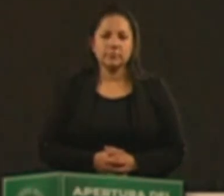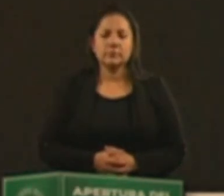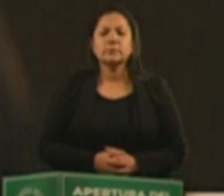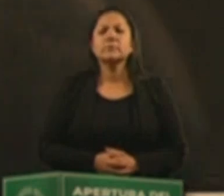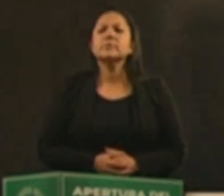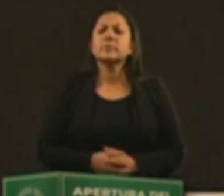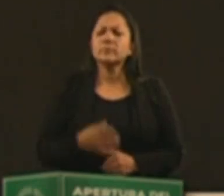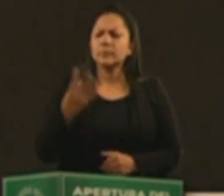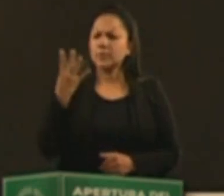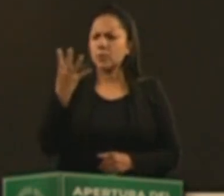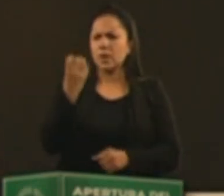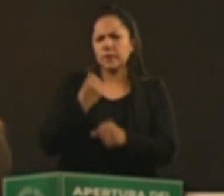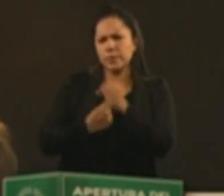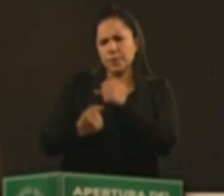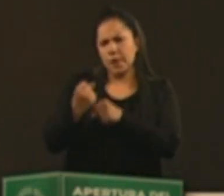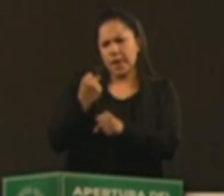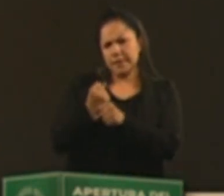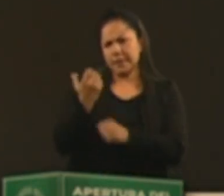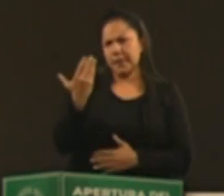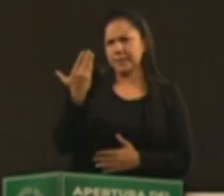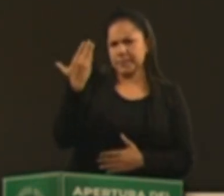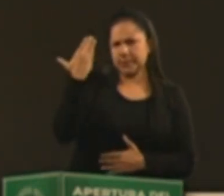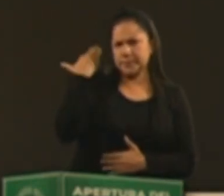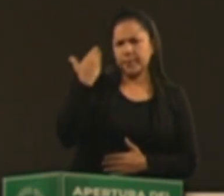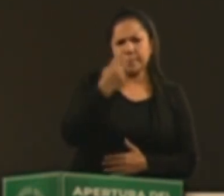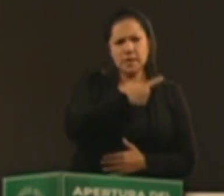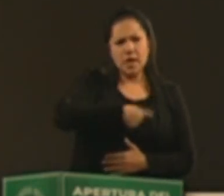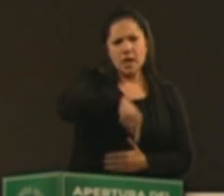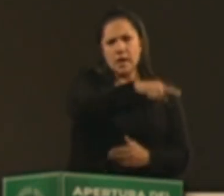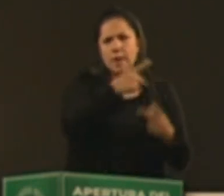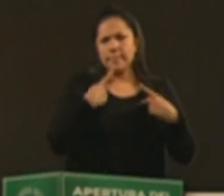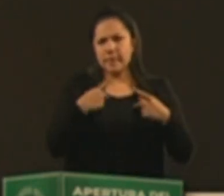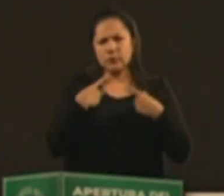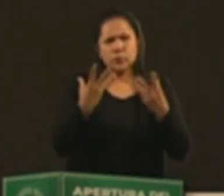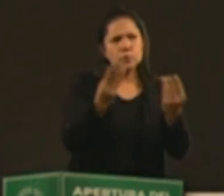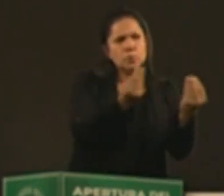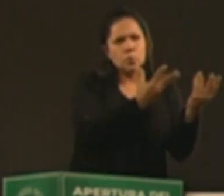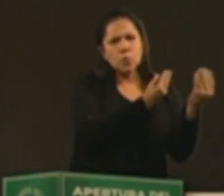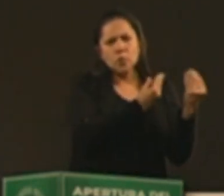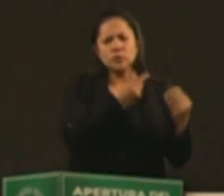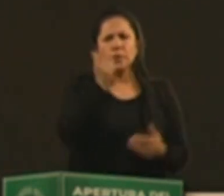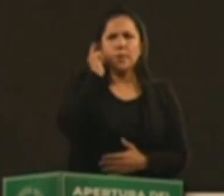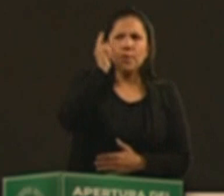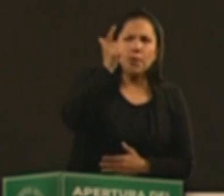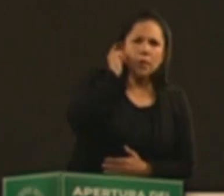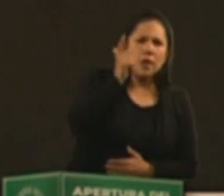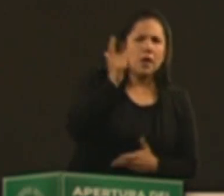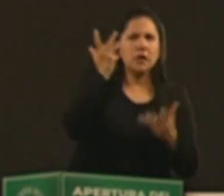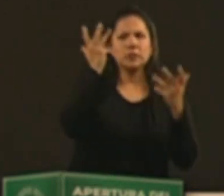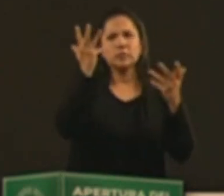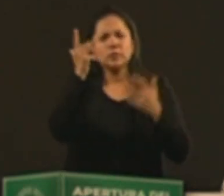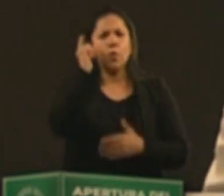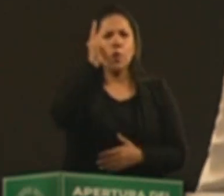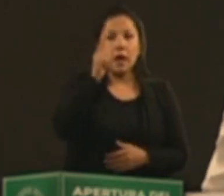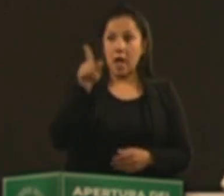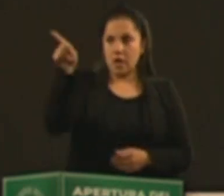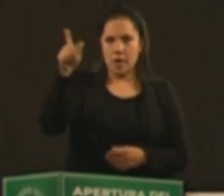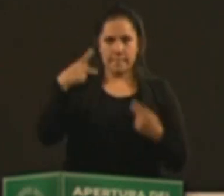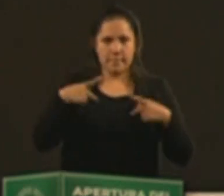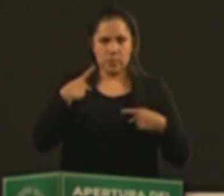Hace 4 años, la esperanza de muchas personas despertó. Un hombre y su proyecto prometieron que todo iba a ser